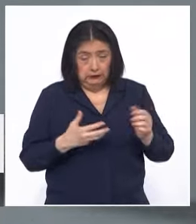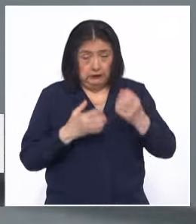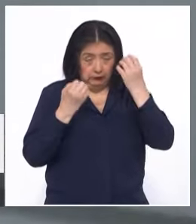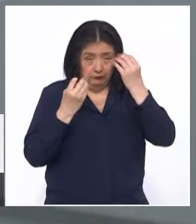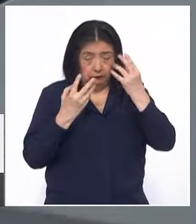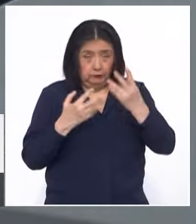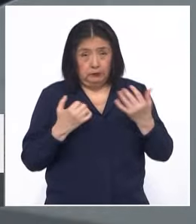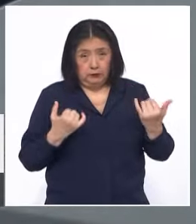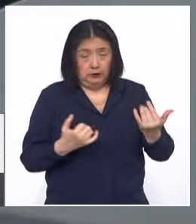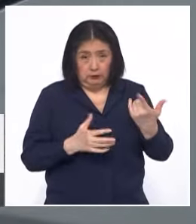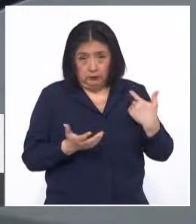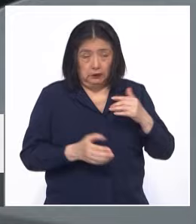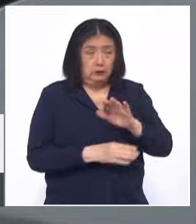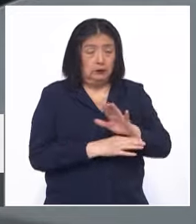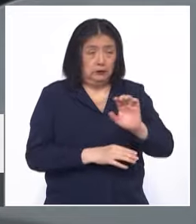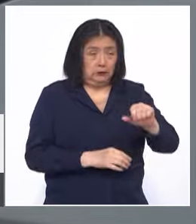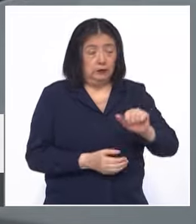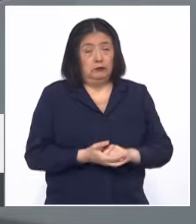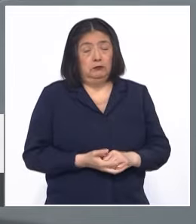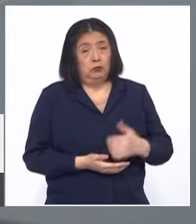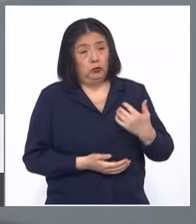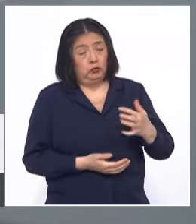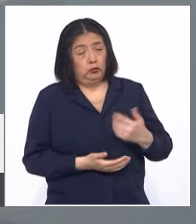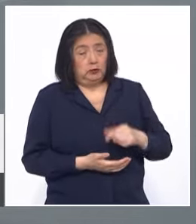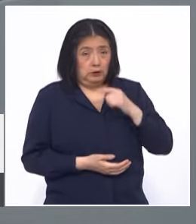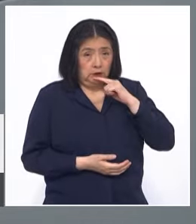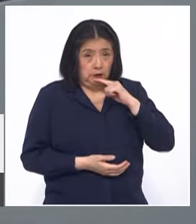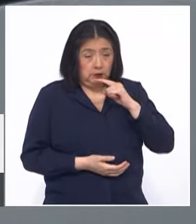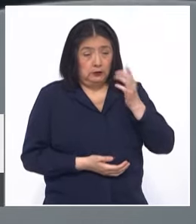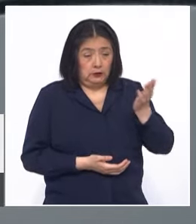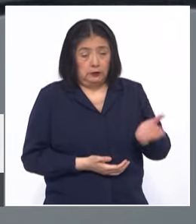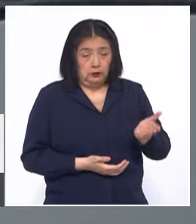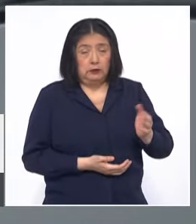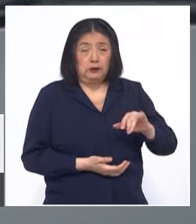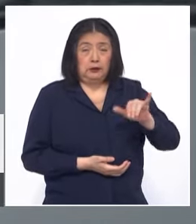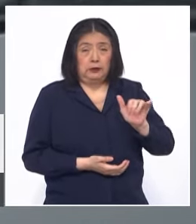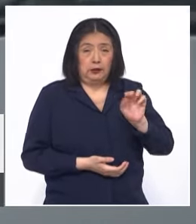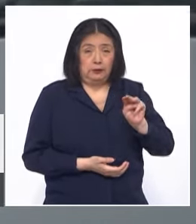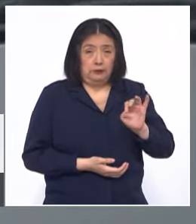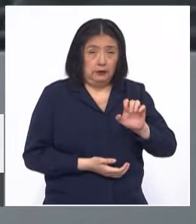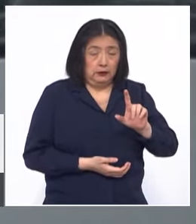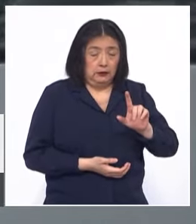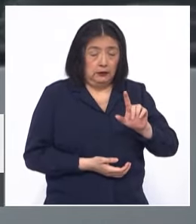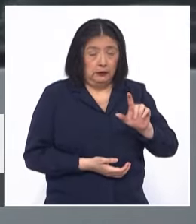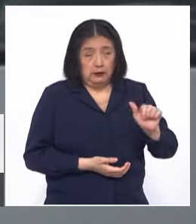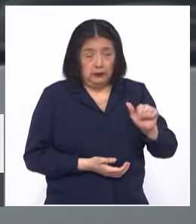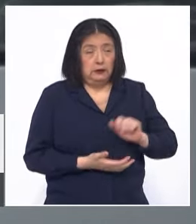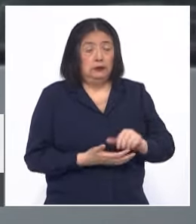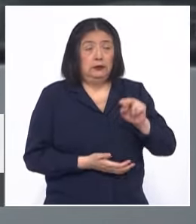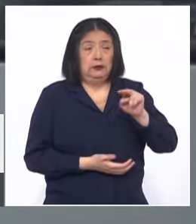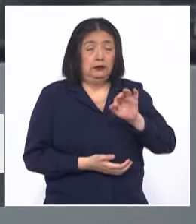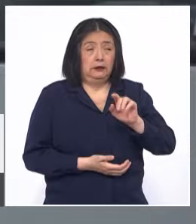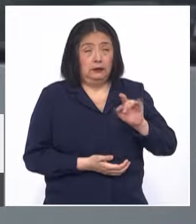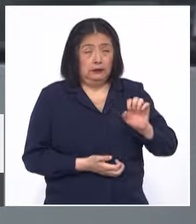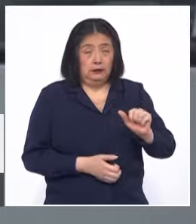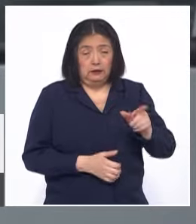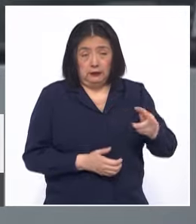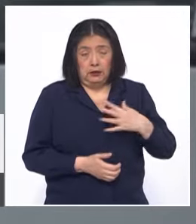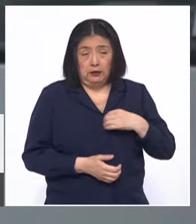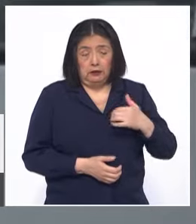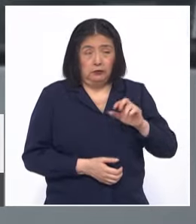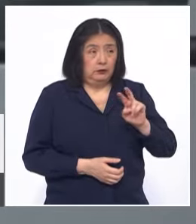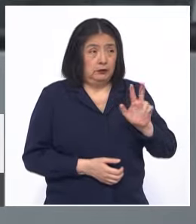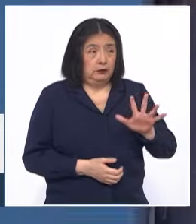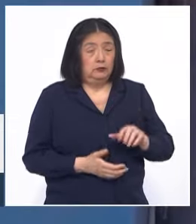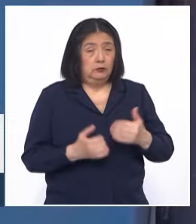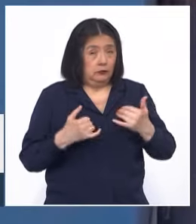informar a esta hora de la tarde la señorita yamil Natalia yamila Perdón yamila Natalia casas Peña de 23